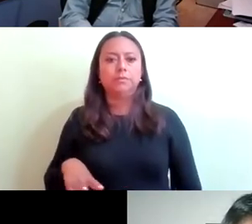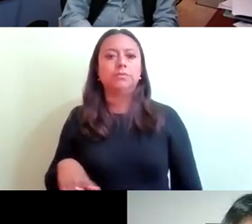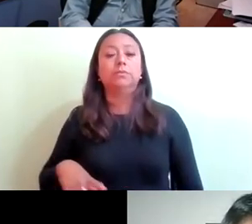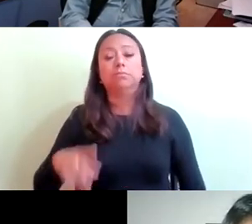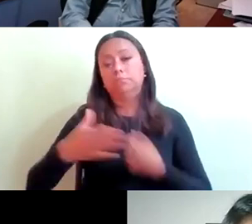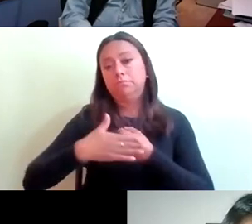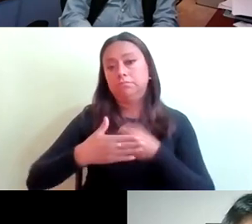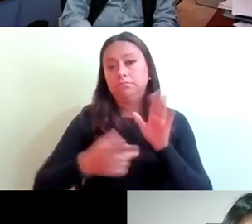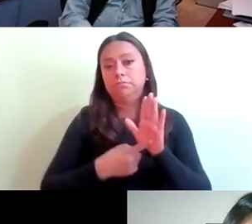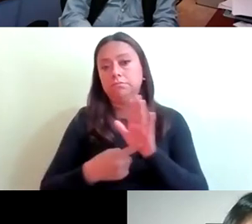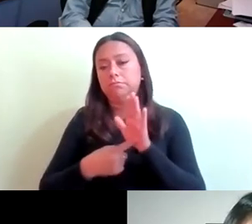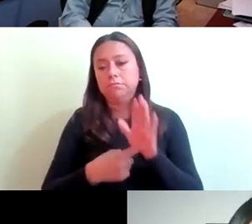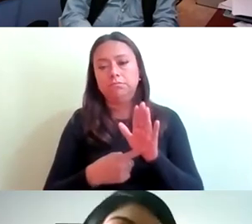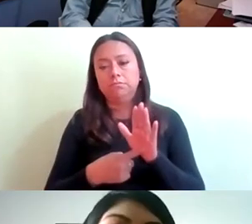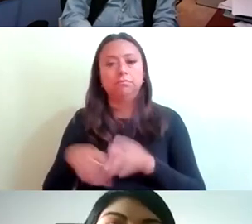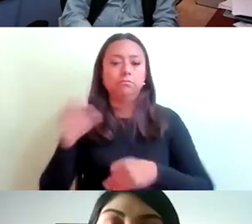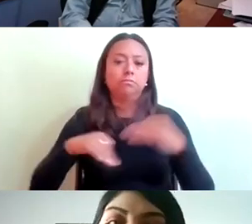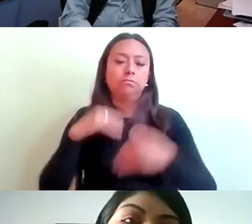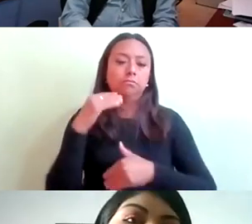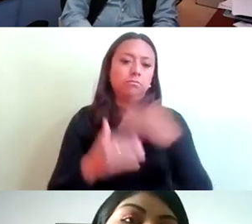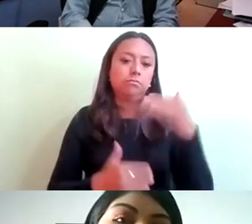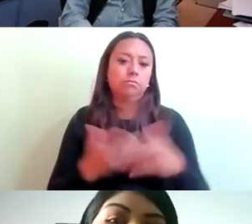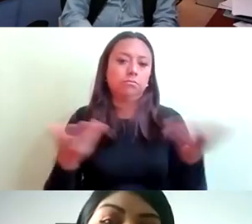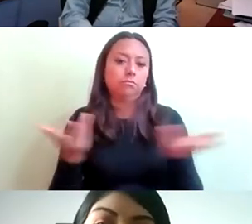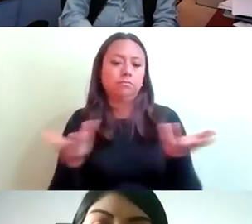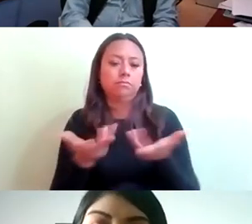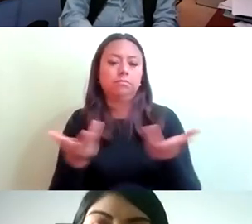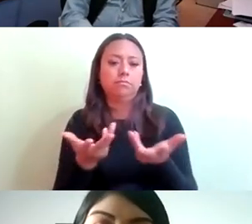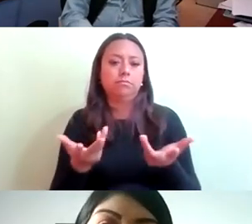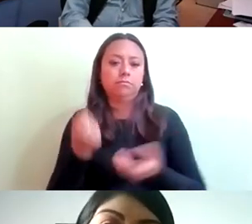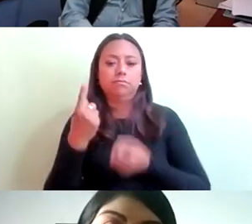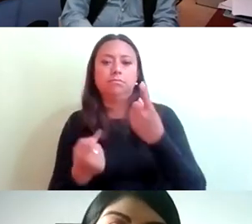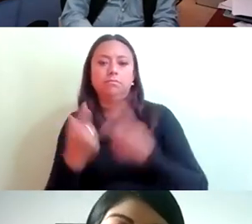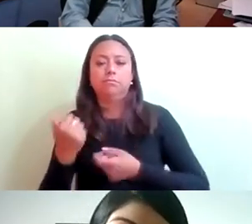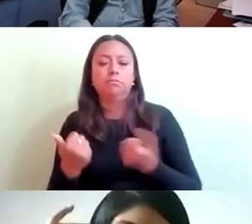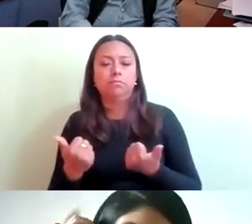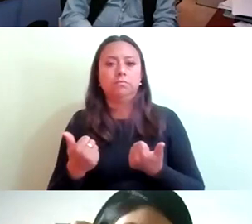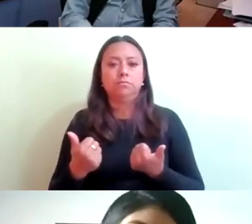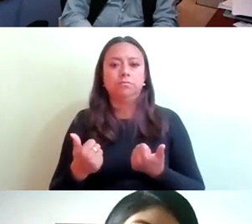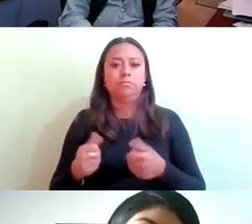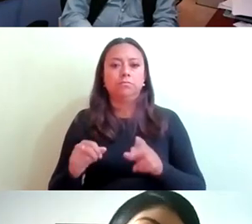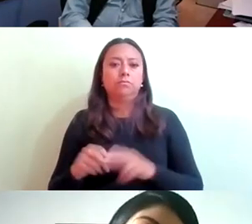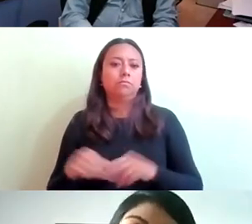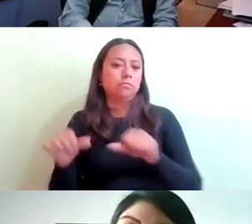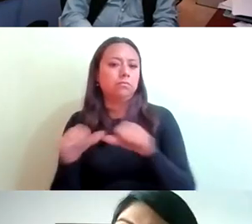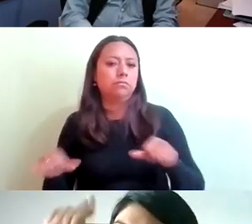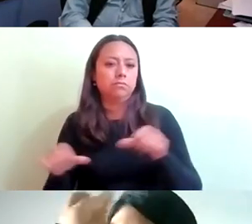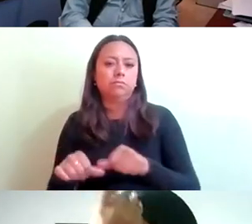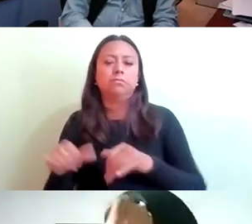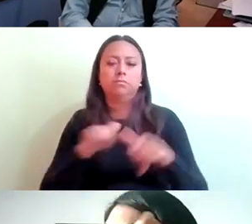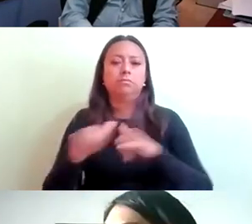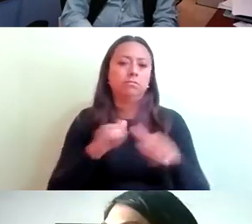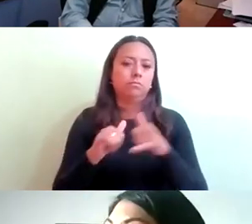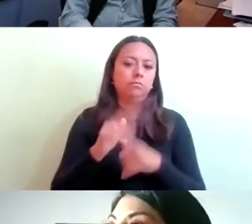presentarán los avances que ya realizaron en algunas unidades territoriales donde ya implementaron dicho